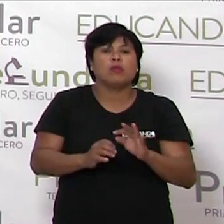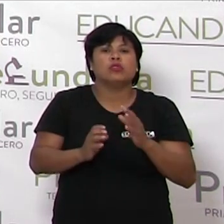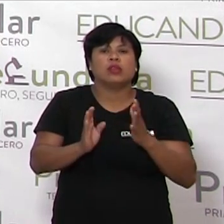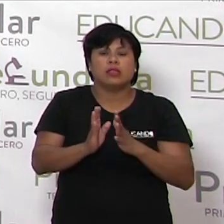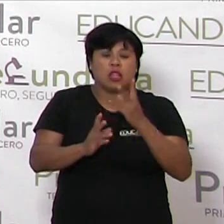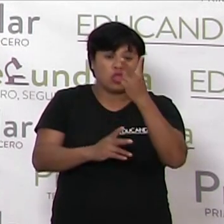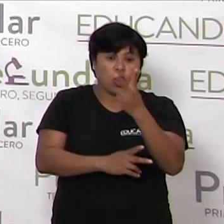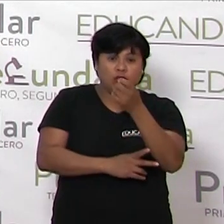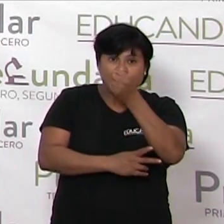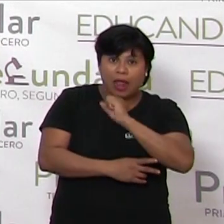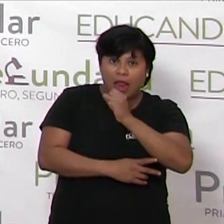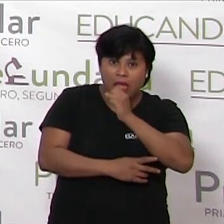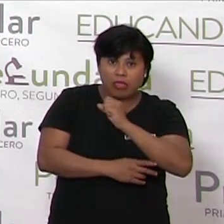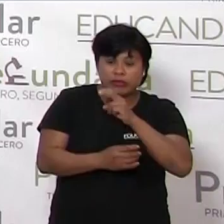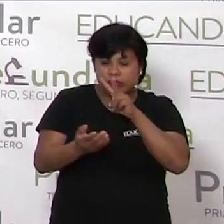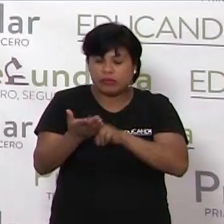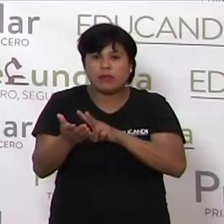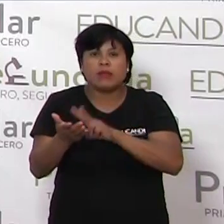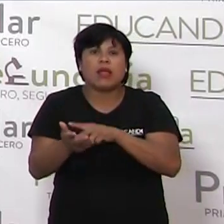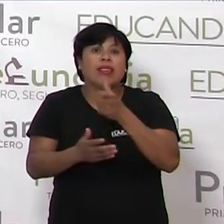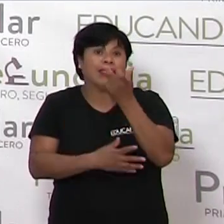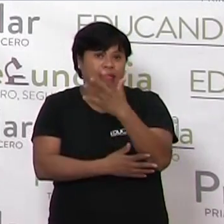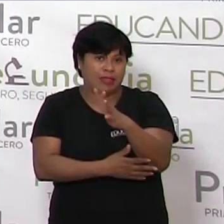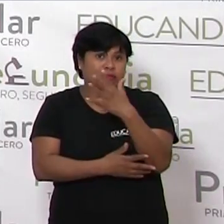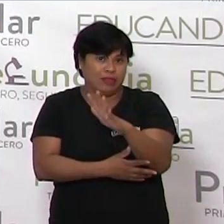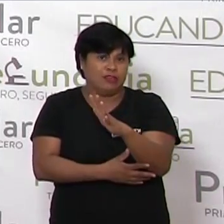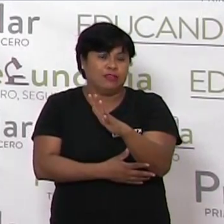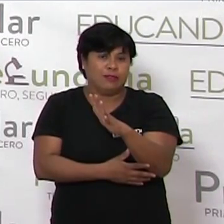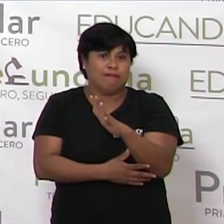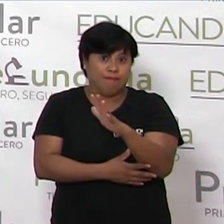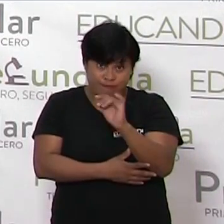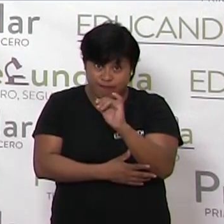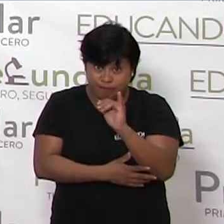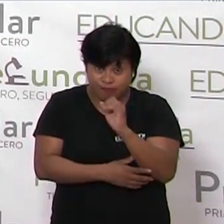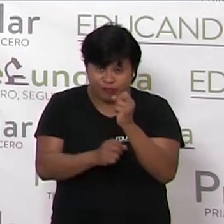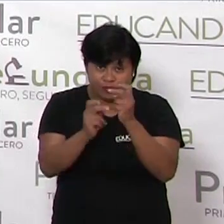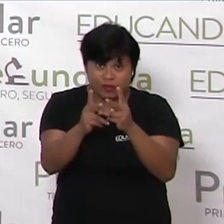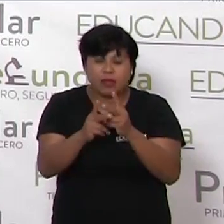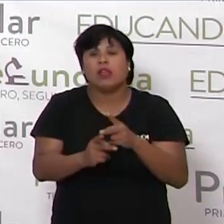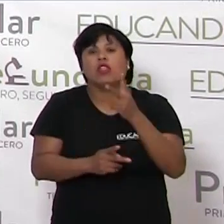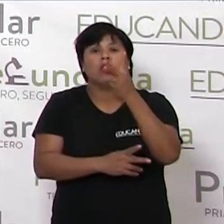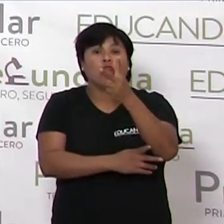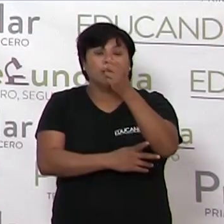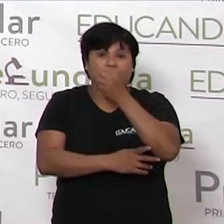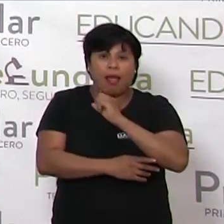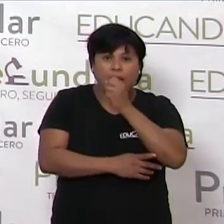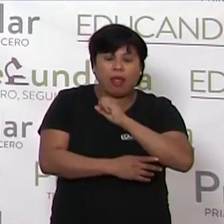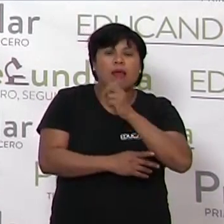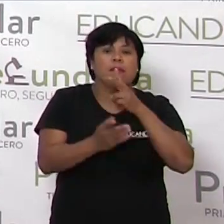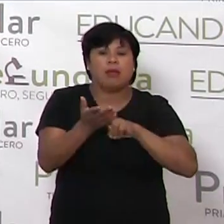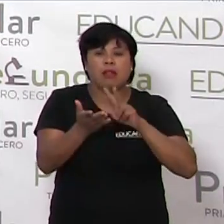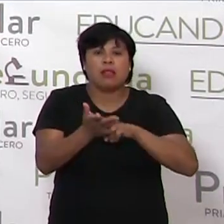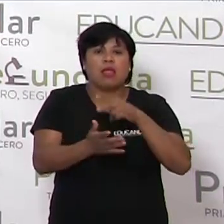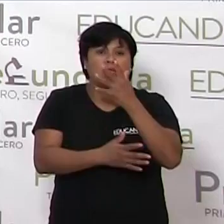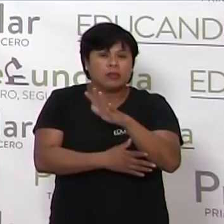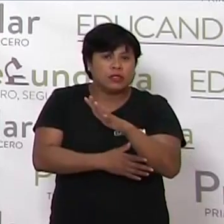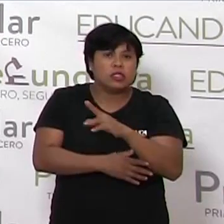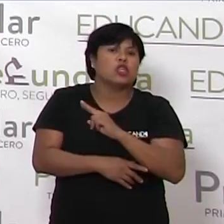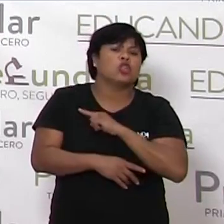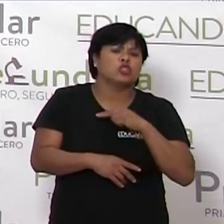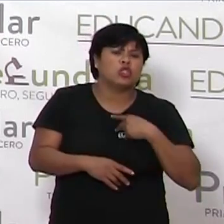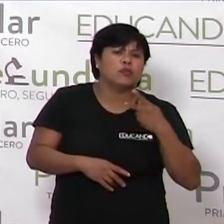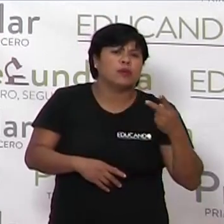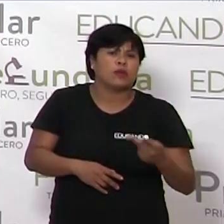que 2 helados cuestan 10 pesos. ¿Estamos? Si 2 helados cuestan 10 pesos, tenemos que preguntarnos